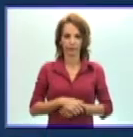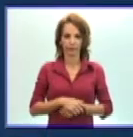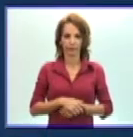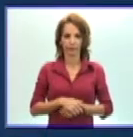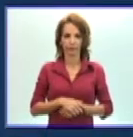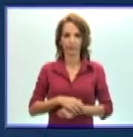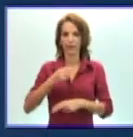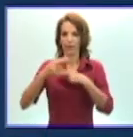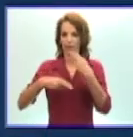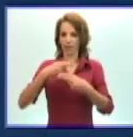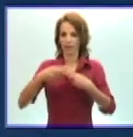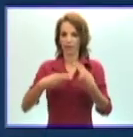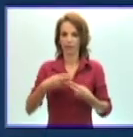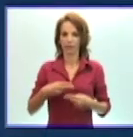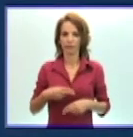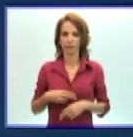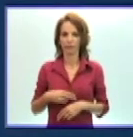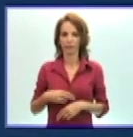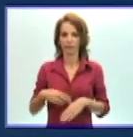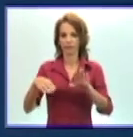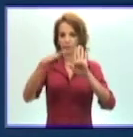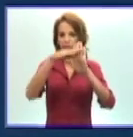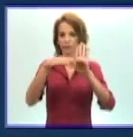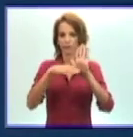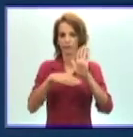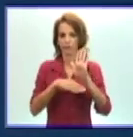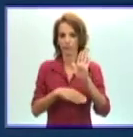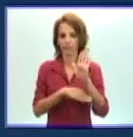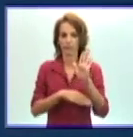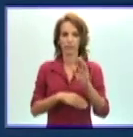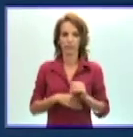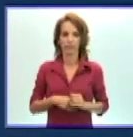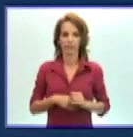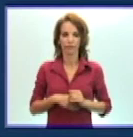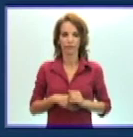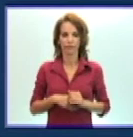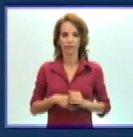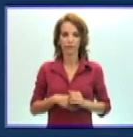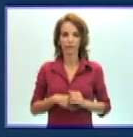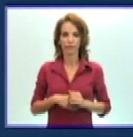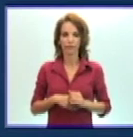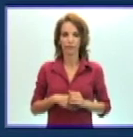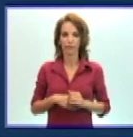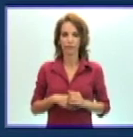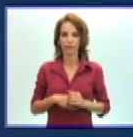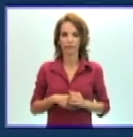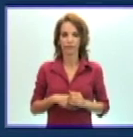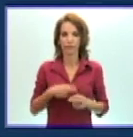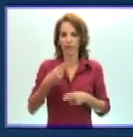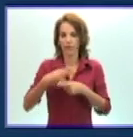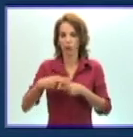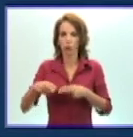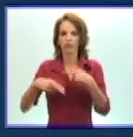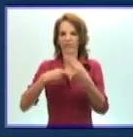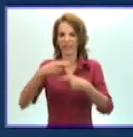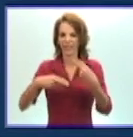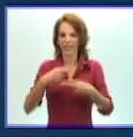Confecciona un listado de acciones que en lo